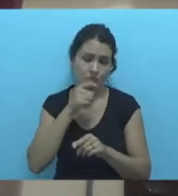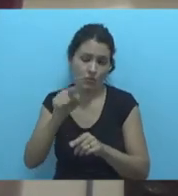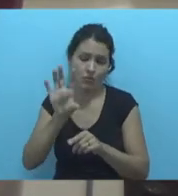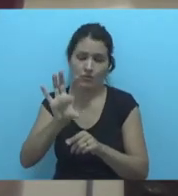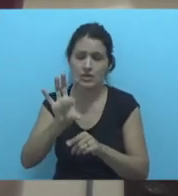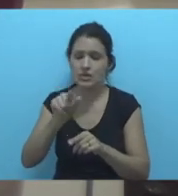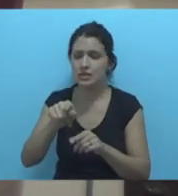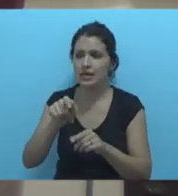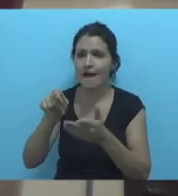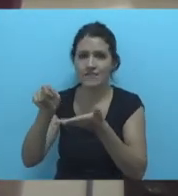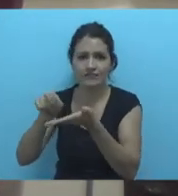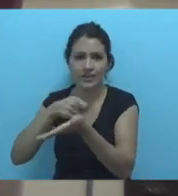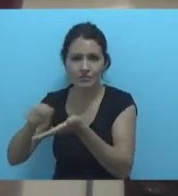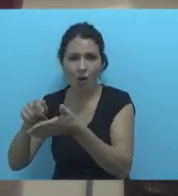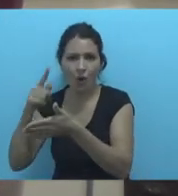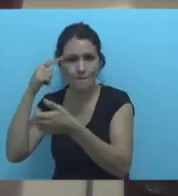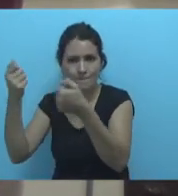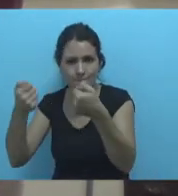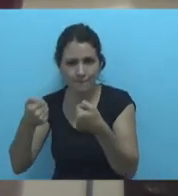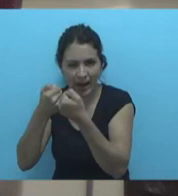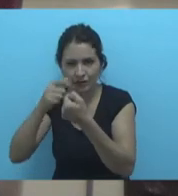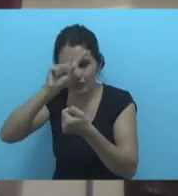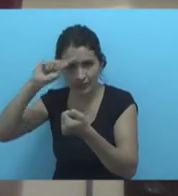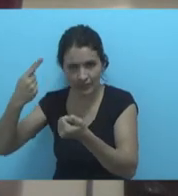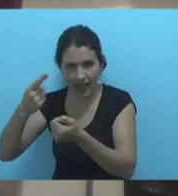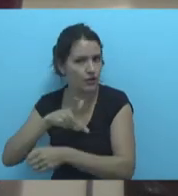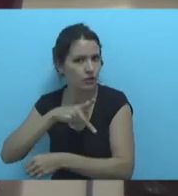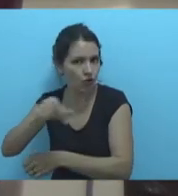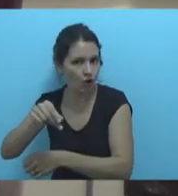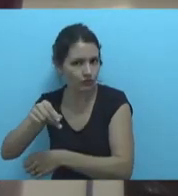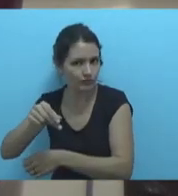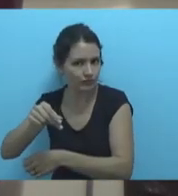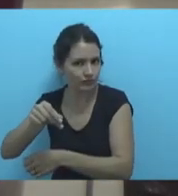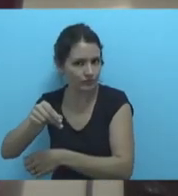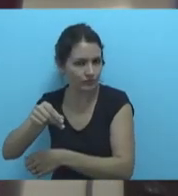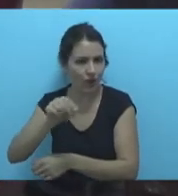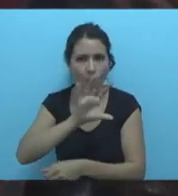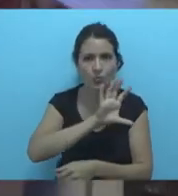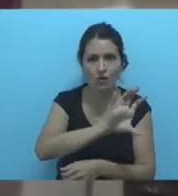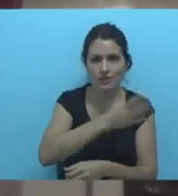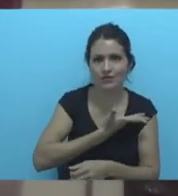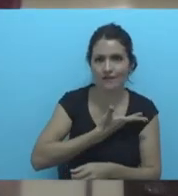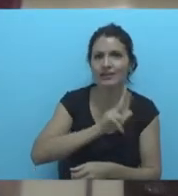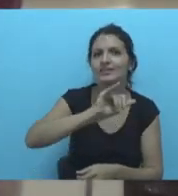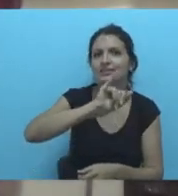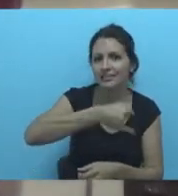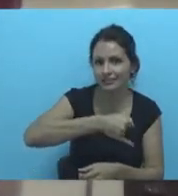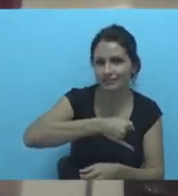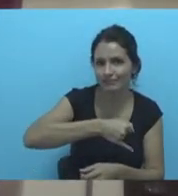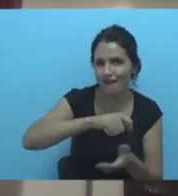consenso propuesto por el presidente Macri. Santa Fe sí firmó el